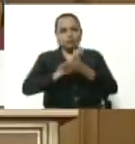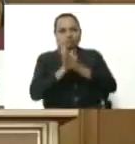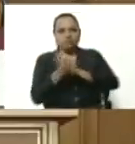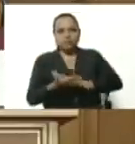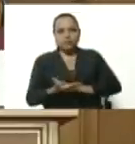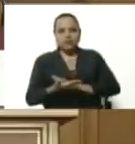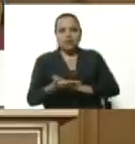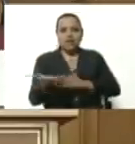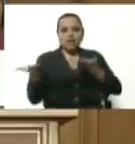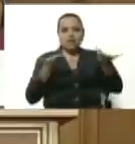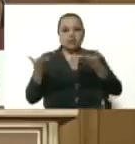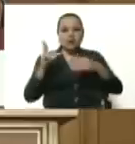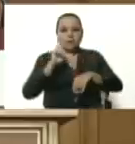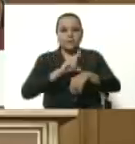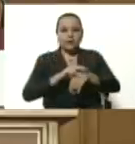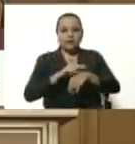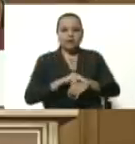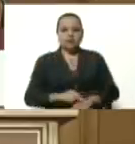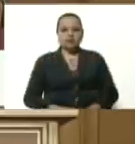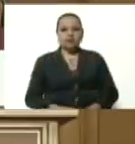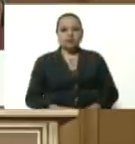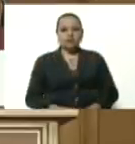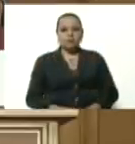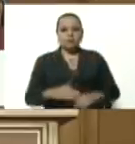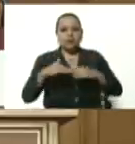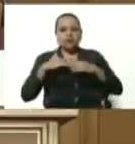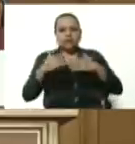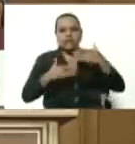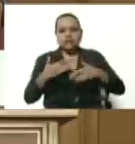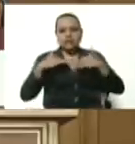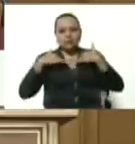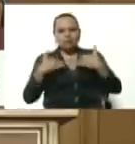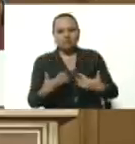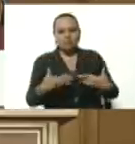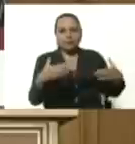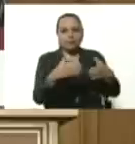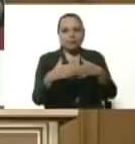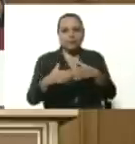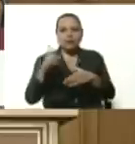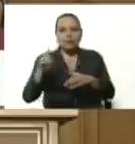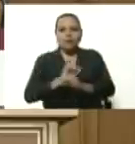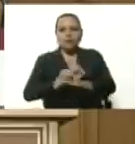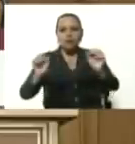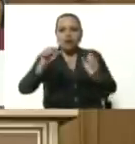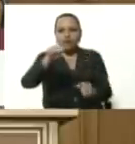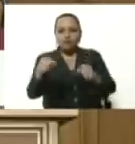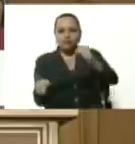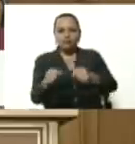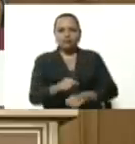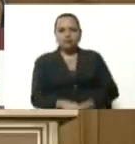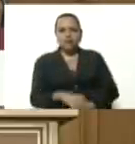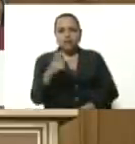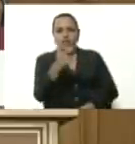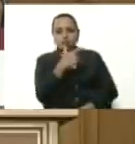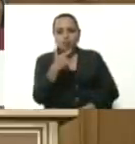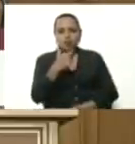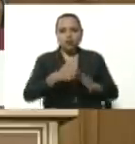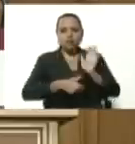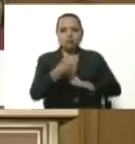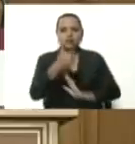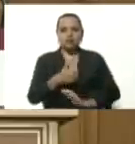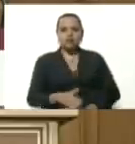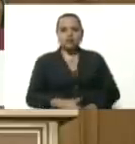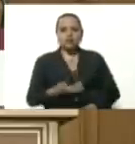médicos enemigos, desmoralizar a sus tropas y dañar vehículos no blindados. Por ello, se busca sobre todo que